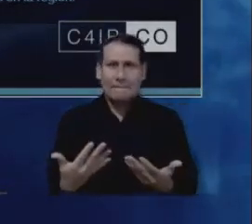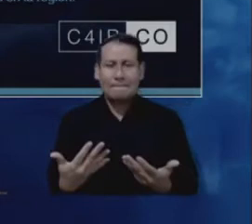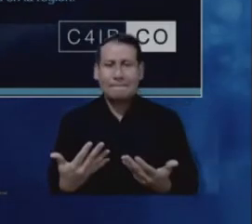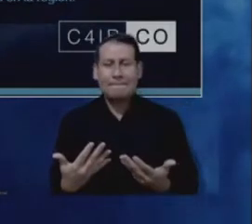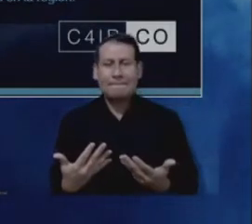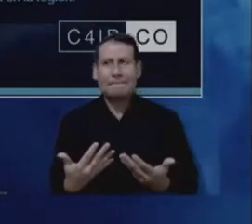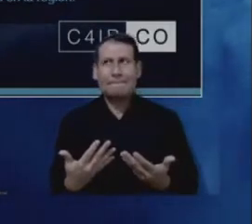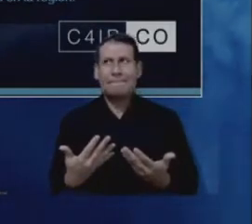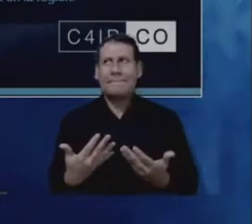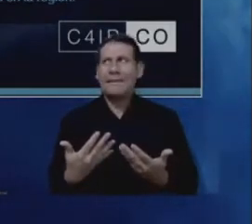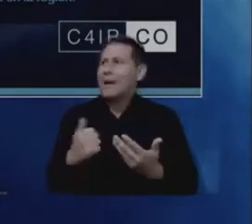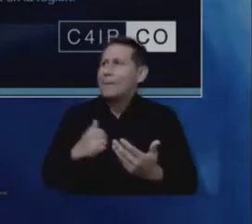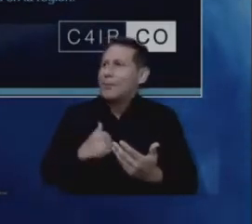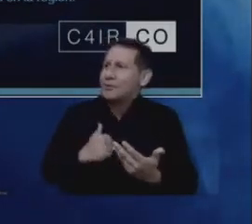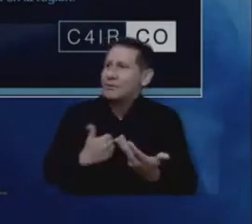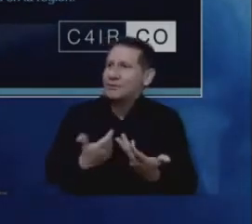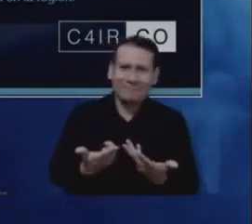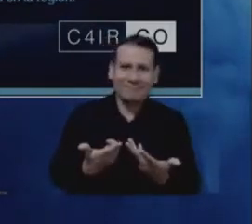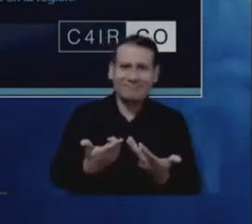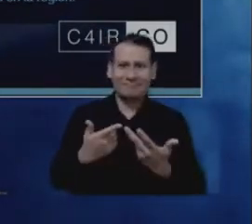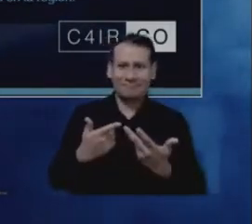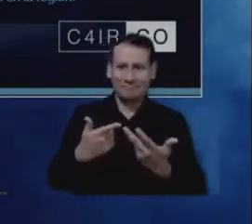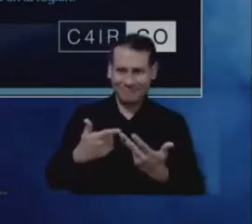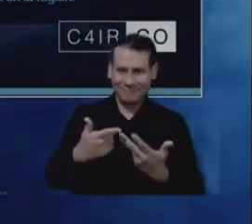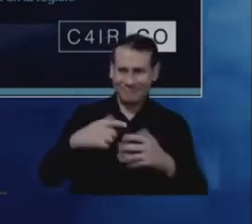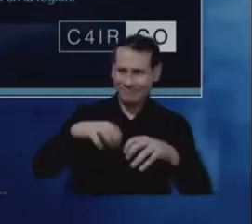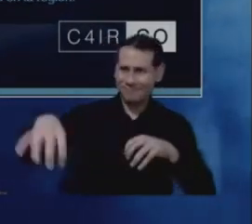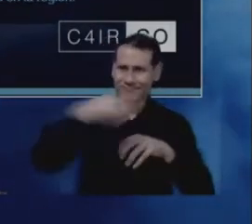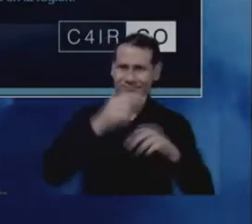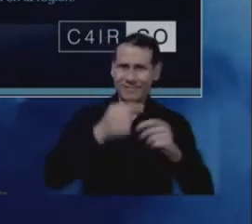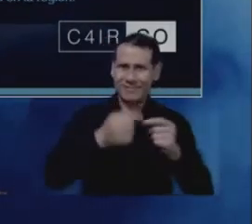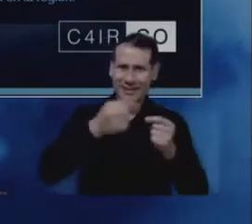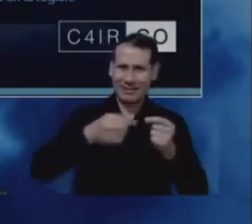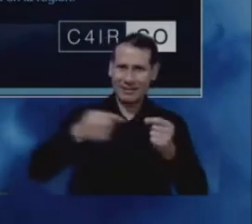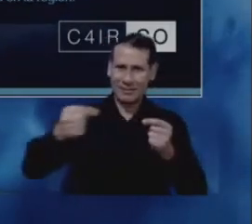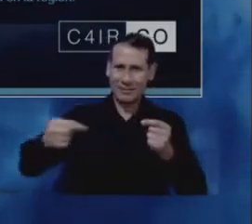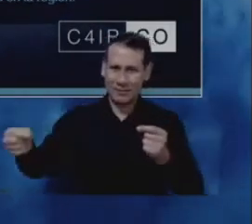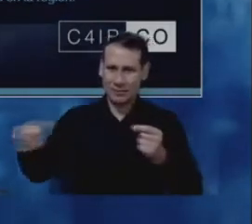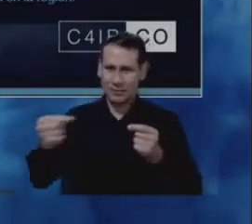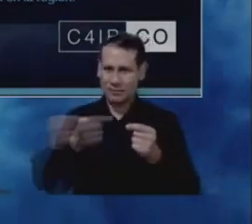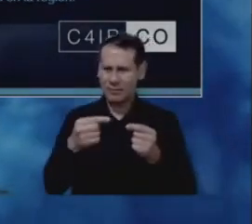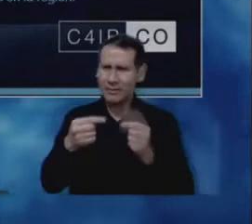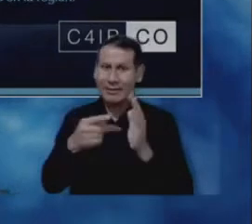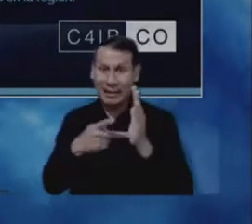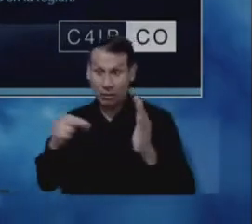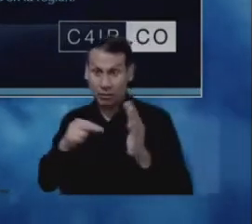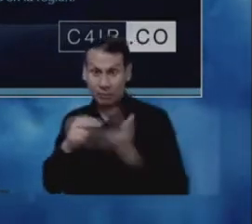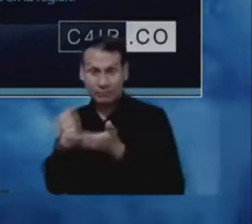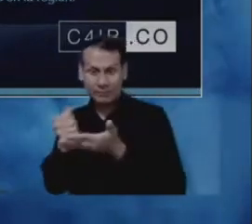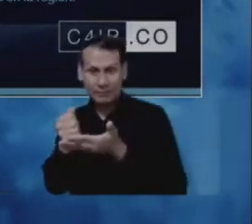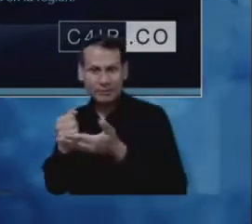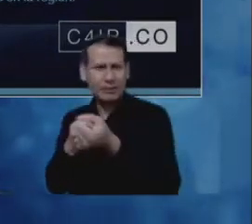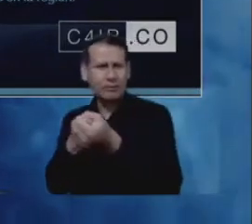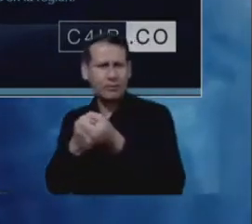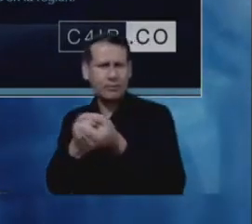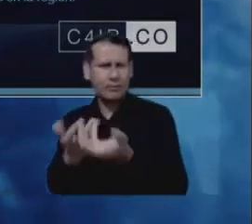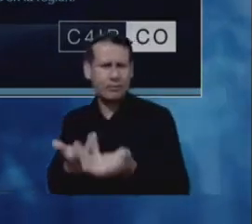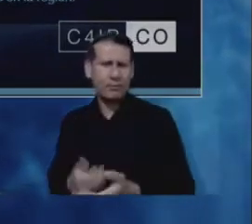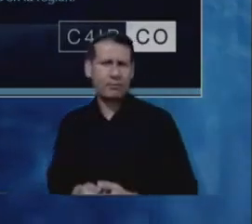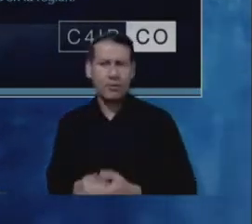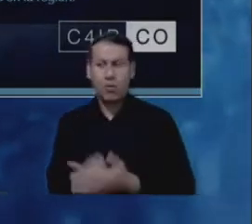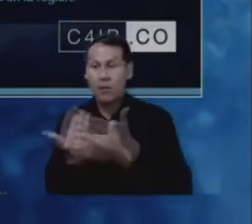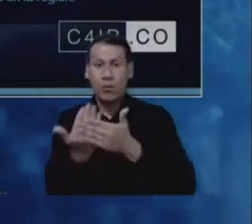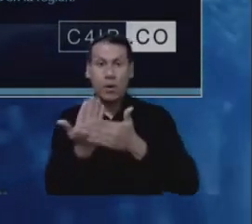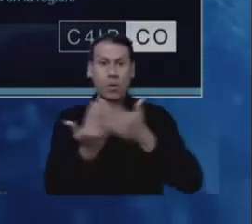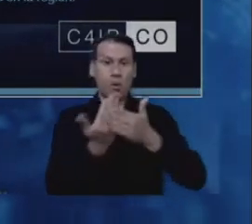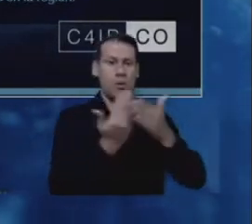uno de los sectores económicos que más podemos beneficiar en Colombia a través de la tecnología, a través del uso de nueva tecnología, como el